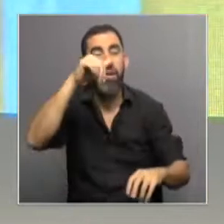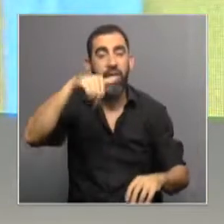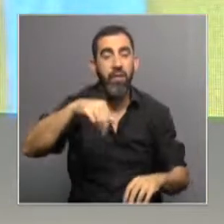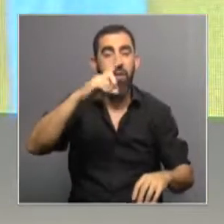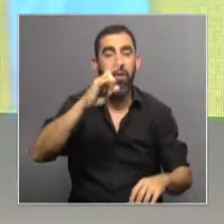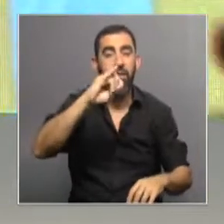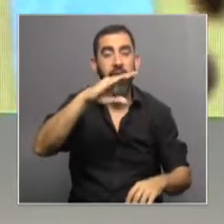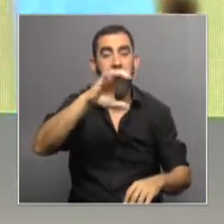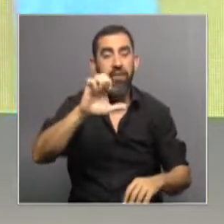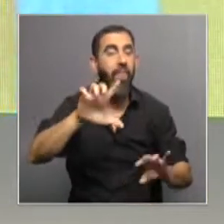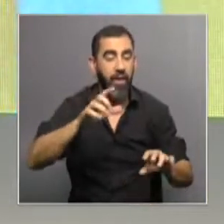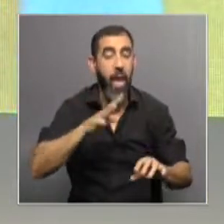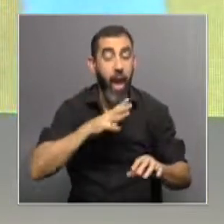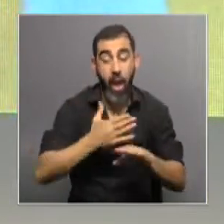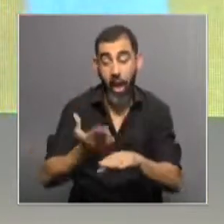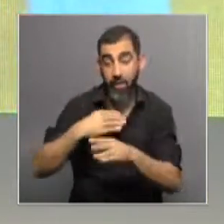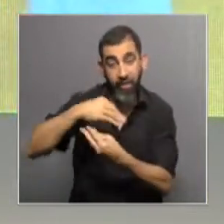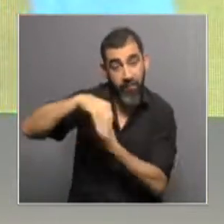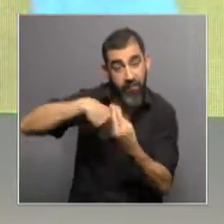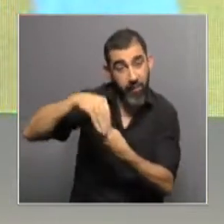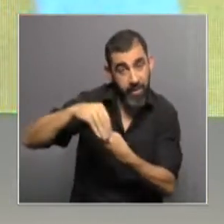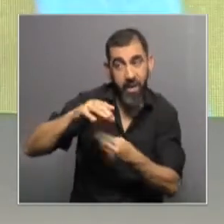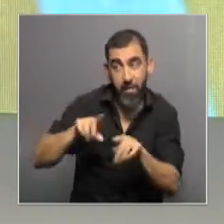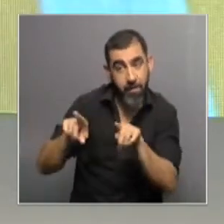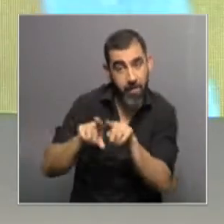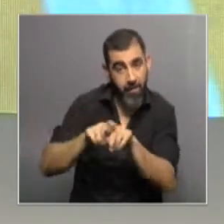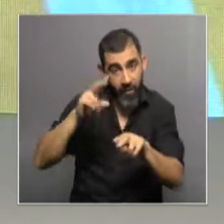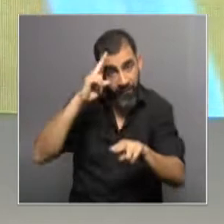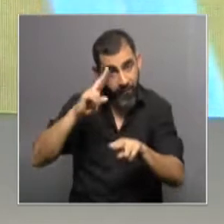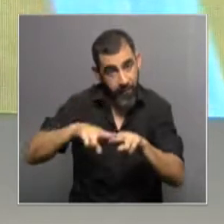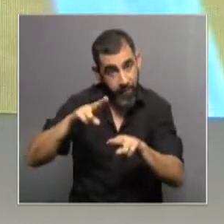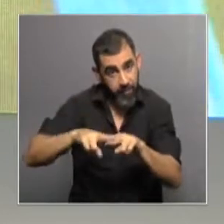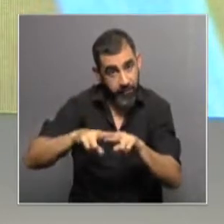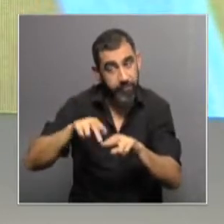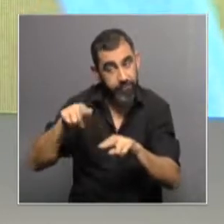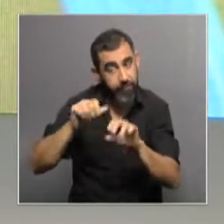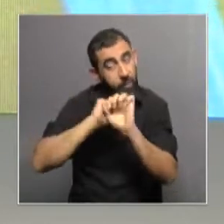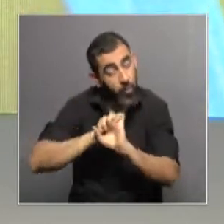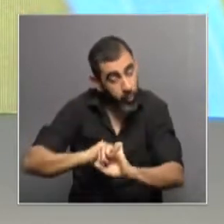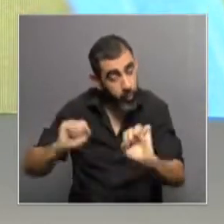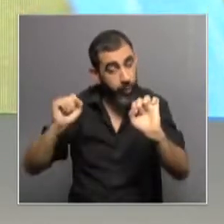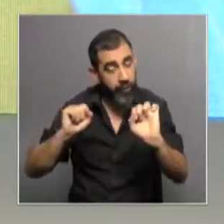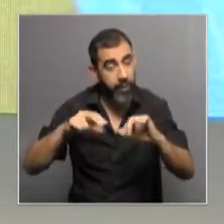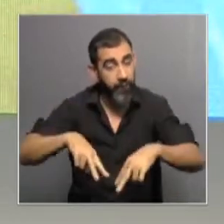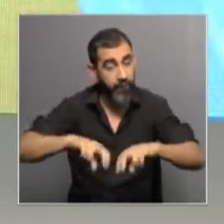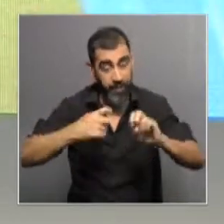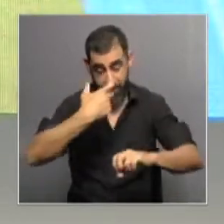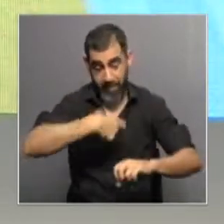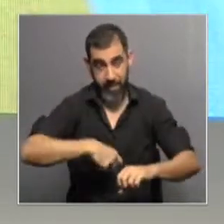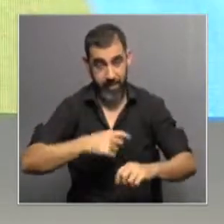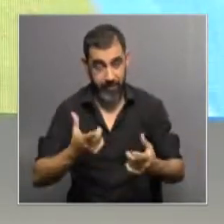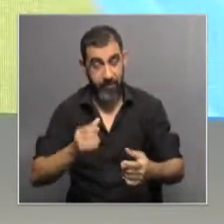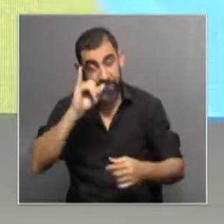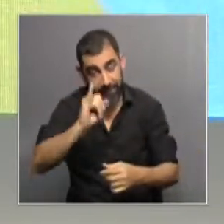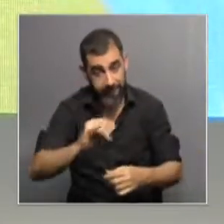antecedente familiar, que, ¿verdad? Que ese es el que, de alguna manera, es el índice para estudiar a esa persona. Y de ahí,